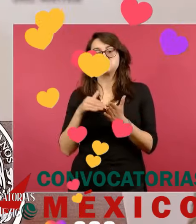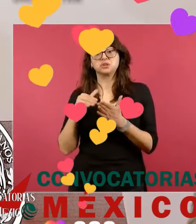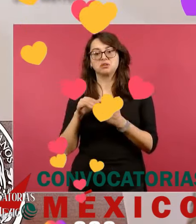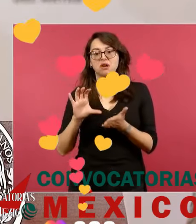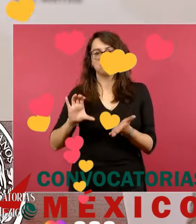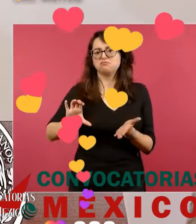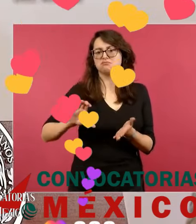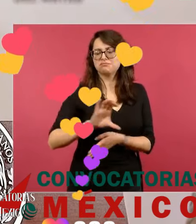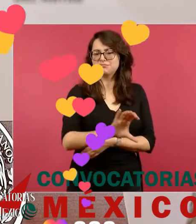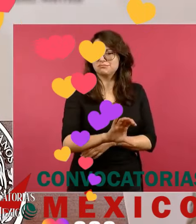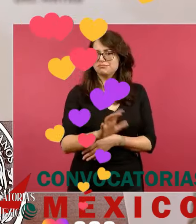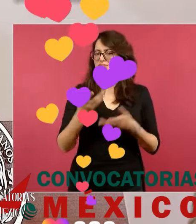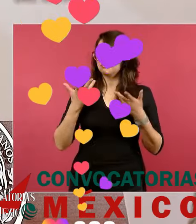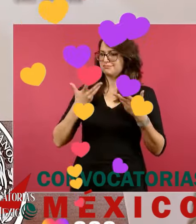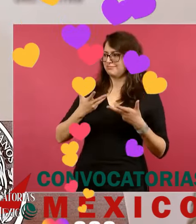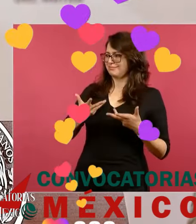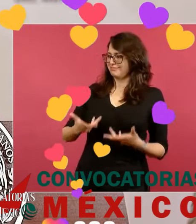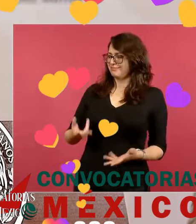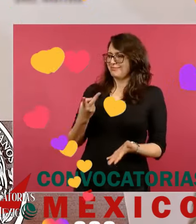200 millones de dólares más.